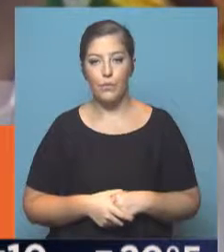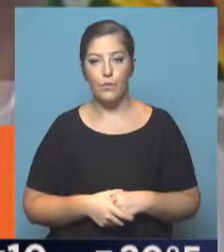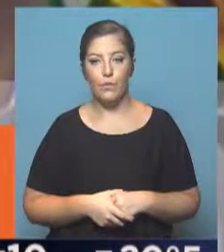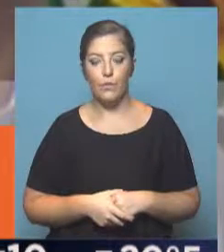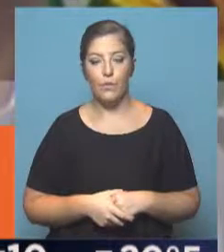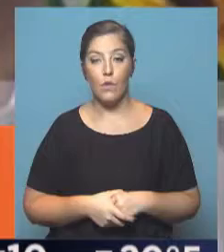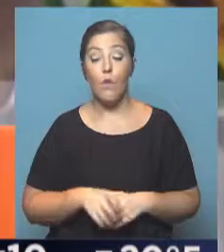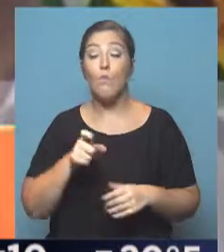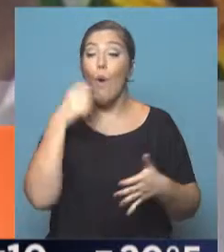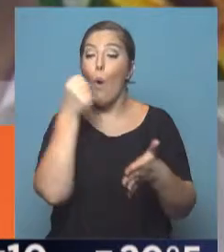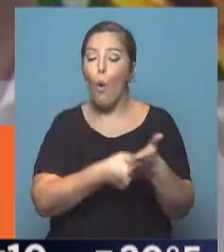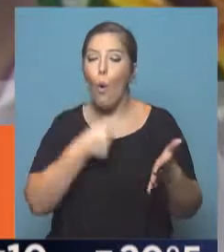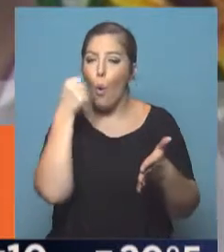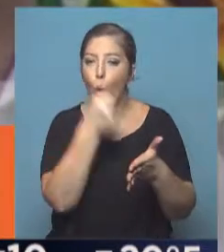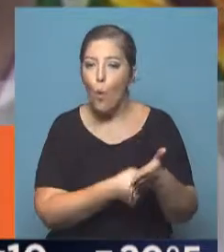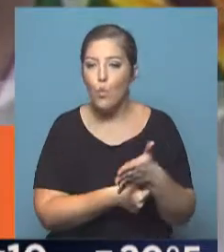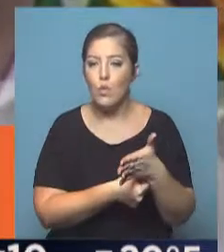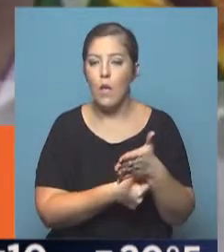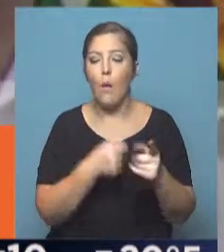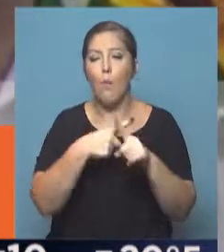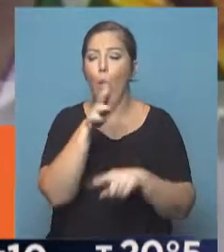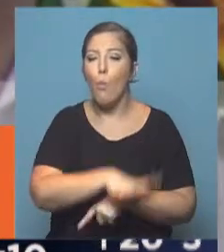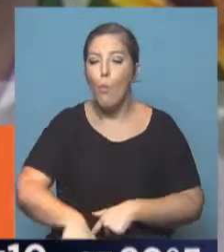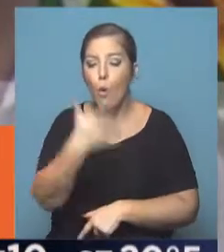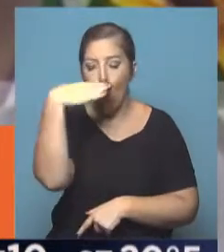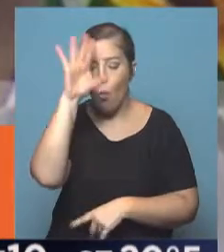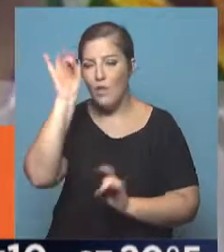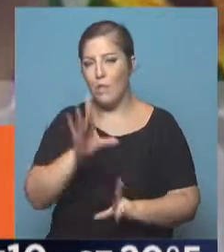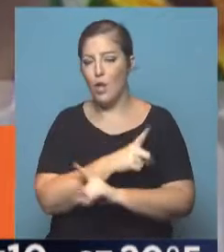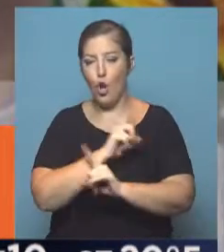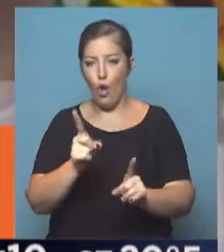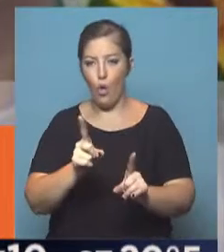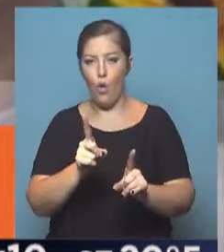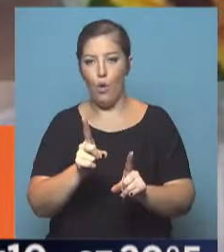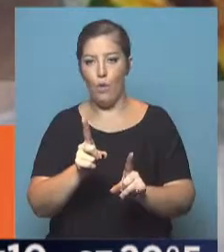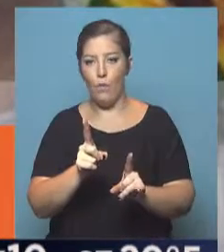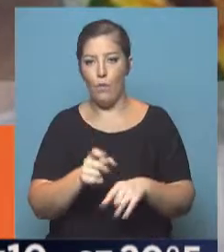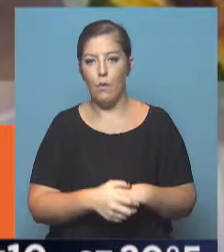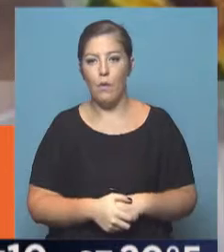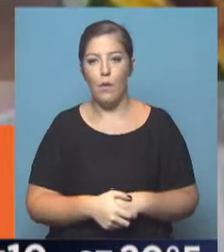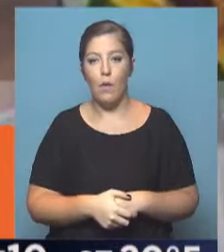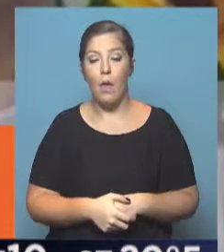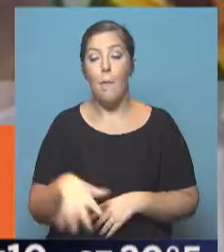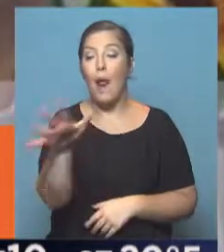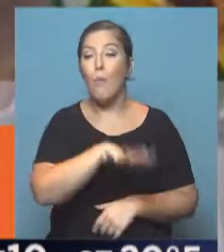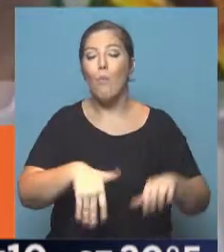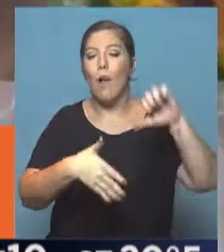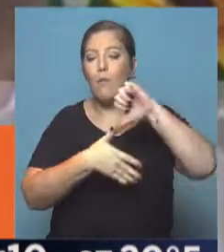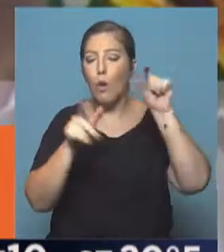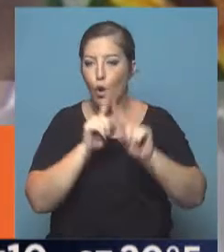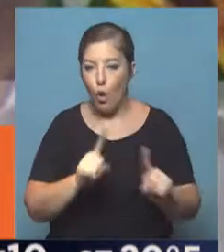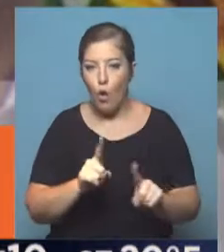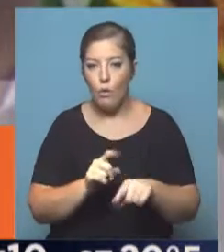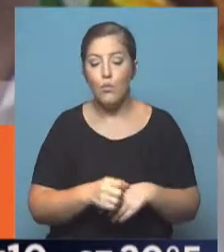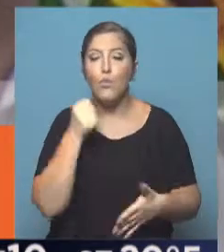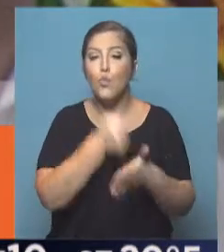Su lucha no solamente ha sido para el pueblo cubano, ni siquiera para el pueblo latinoamericano.